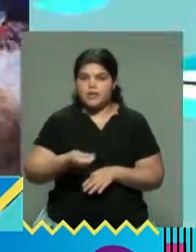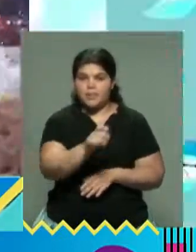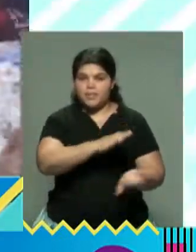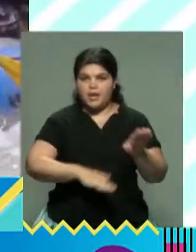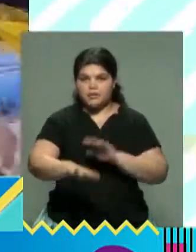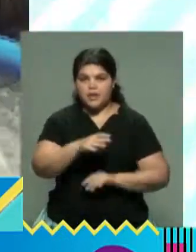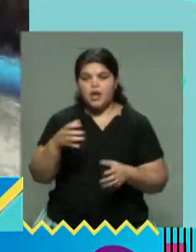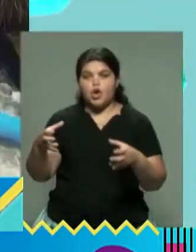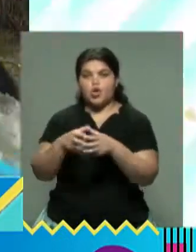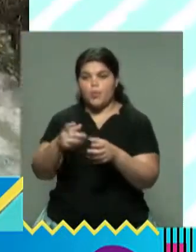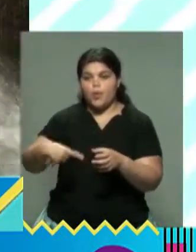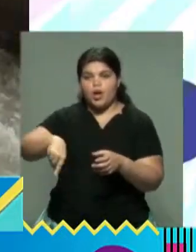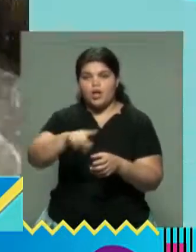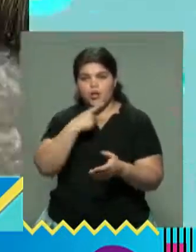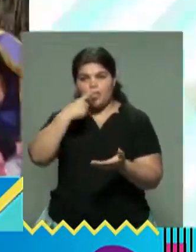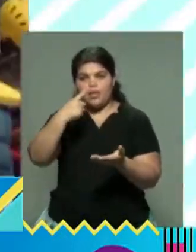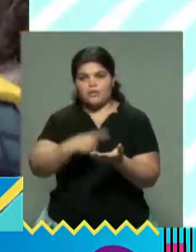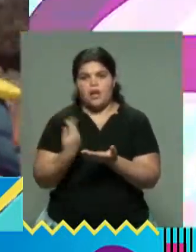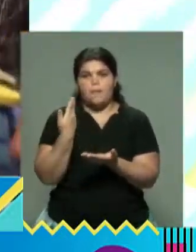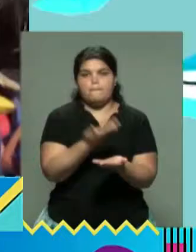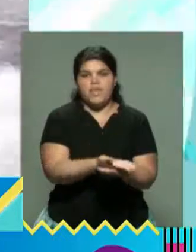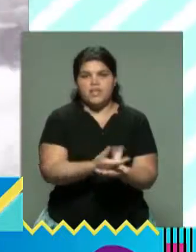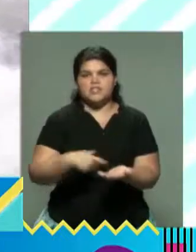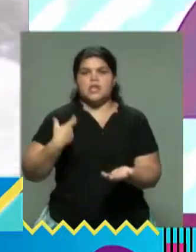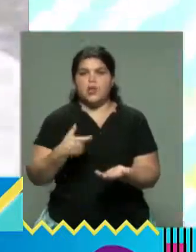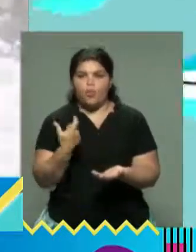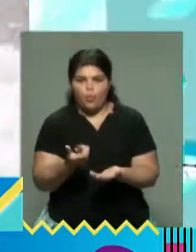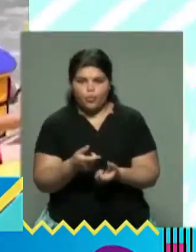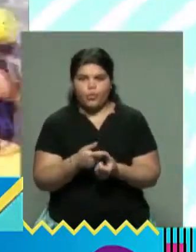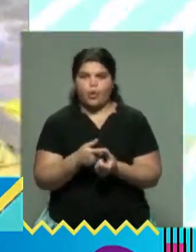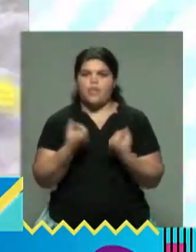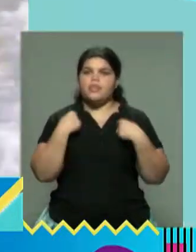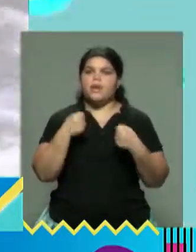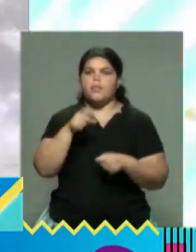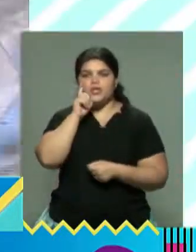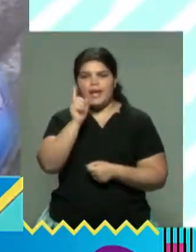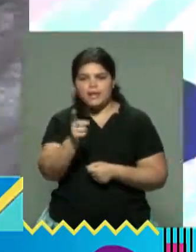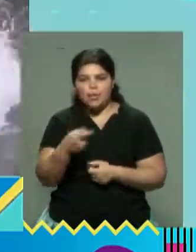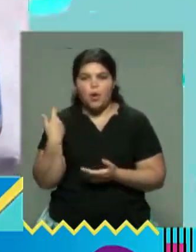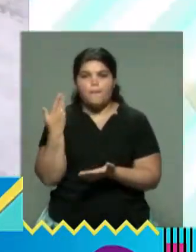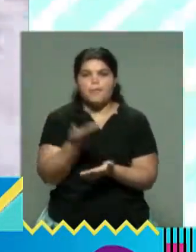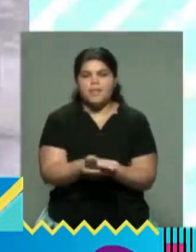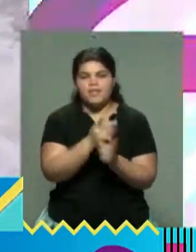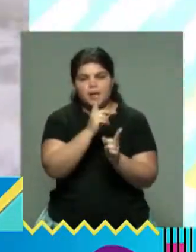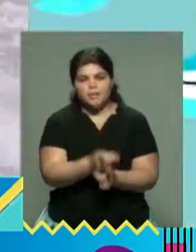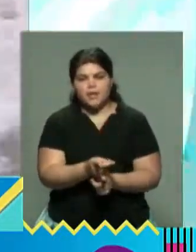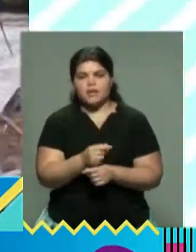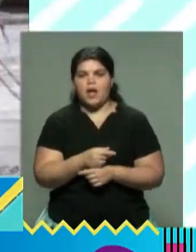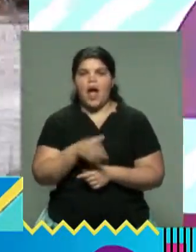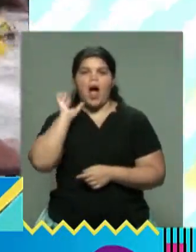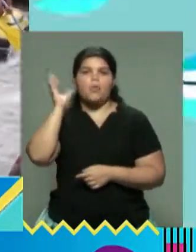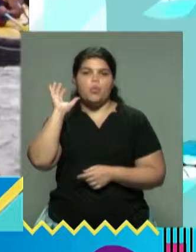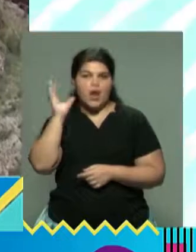inspección obviamente que le requiere el tema del seguro. Claro. Cuando es de deporte extremo te exige obviamente la